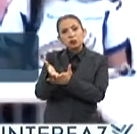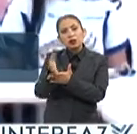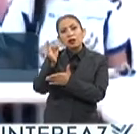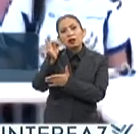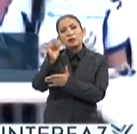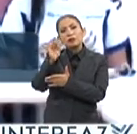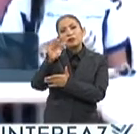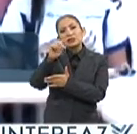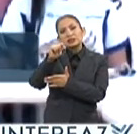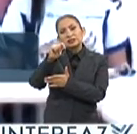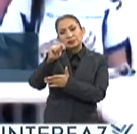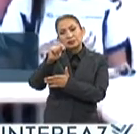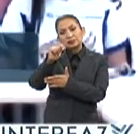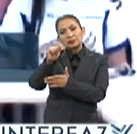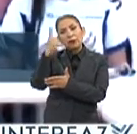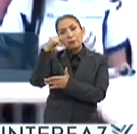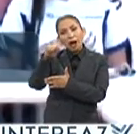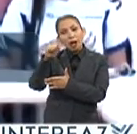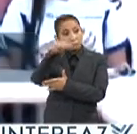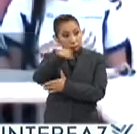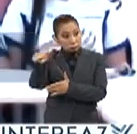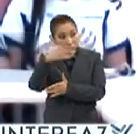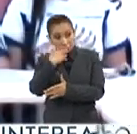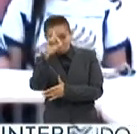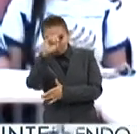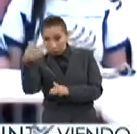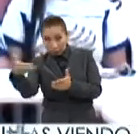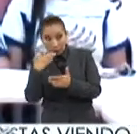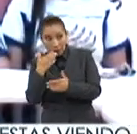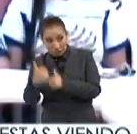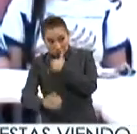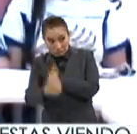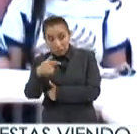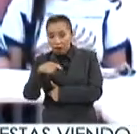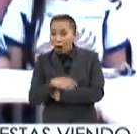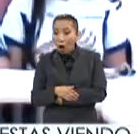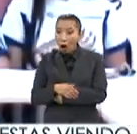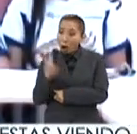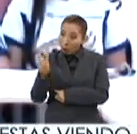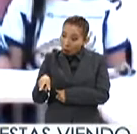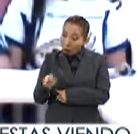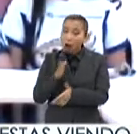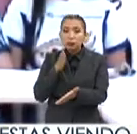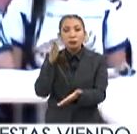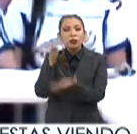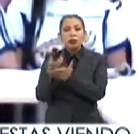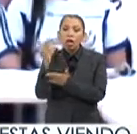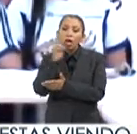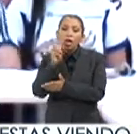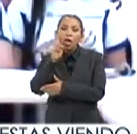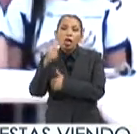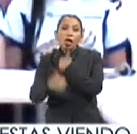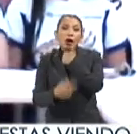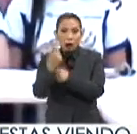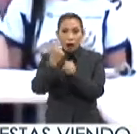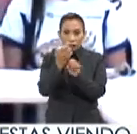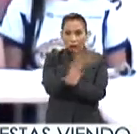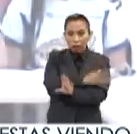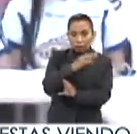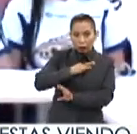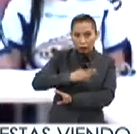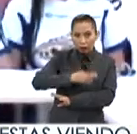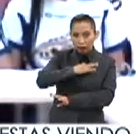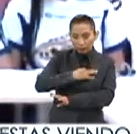First porque nos habían recomendado. Y pues a partir de ese momento fue cuando empezamos a competir el año pasado en